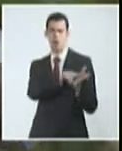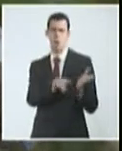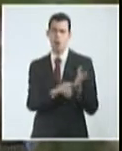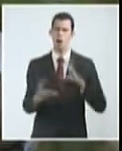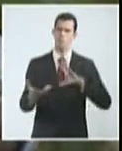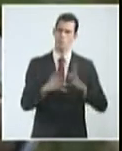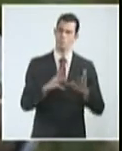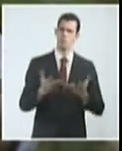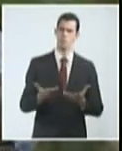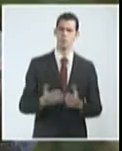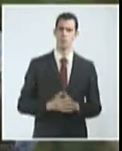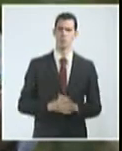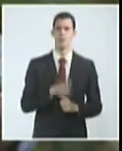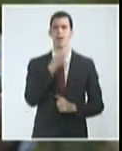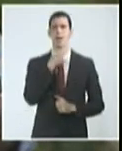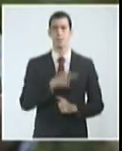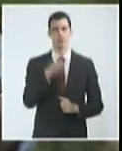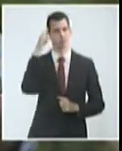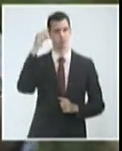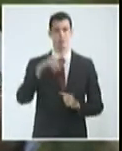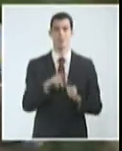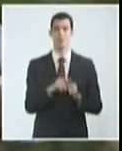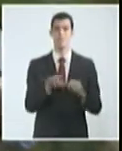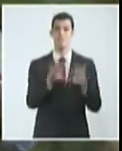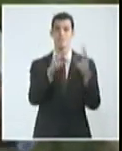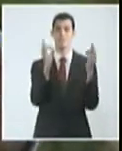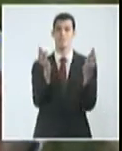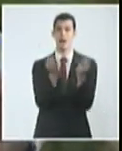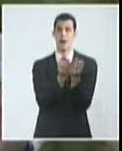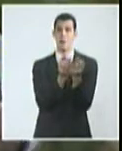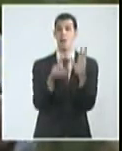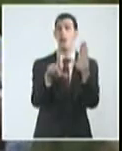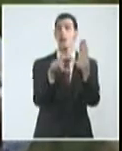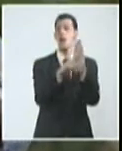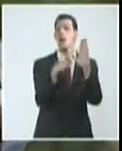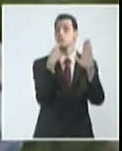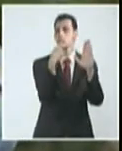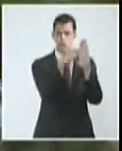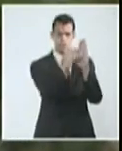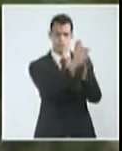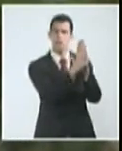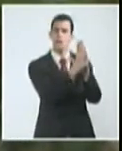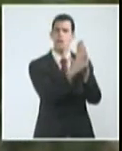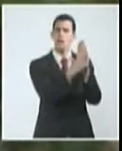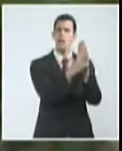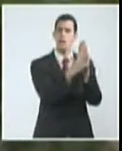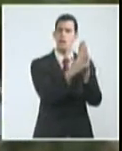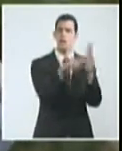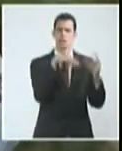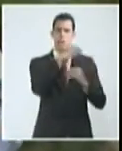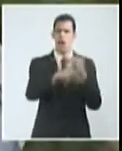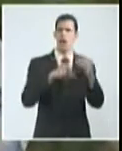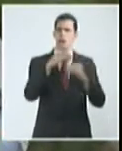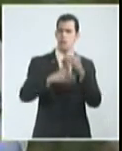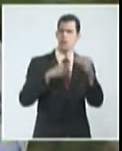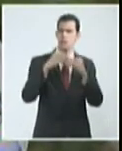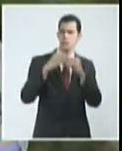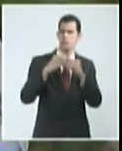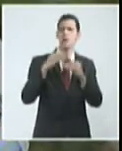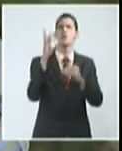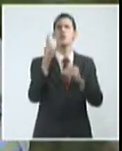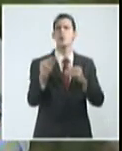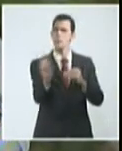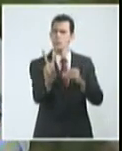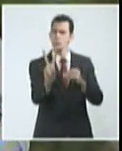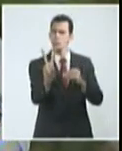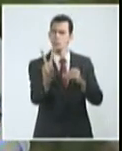la versión del 22 del Código de las Familias, sin ser todavía un anteproyecto, sin ser todavía el documento final que se iba a presentar